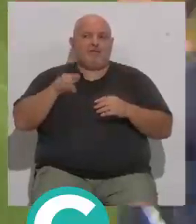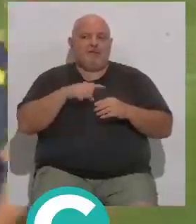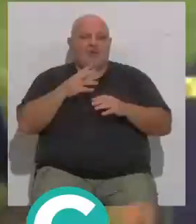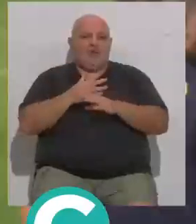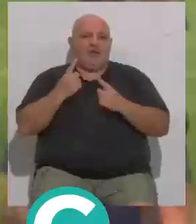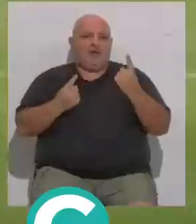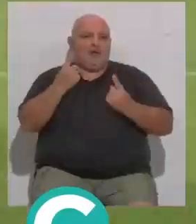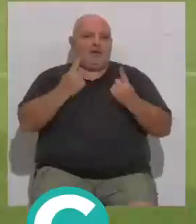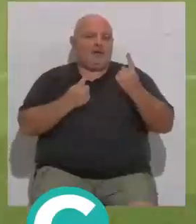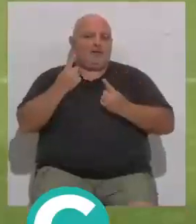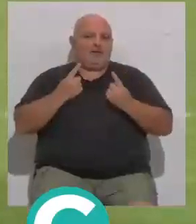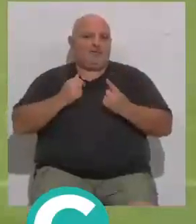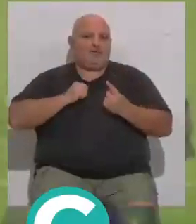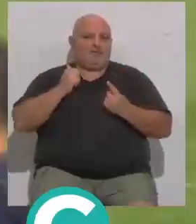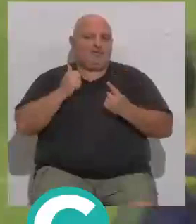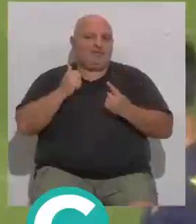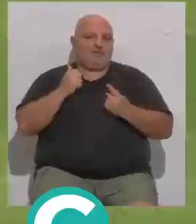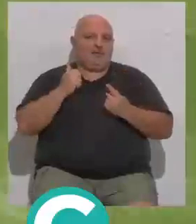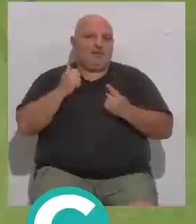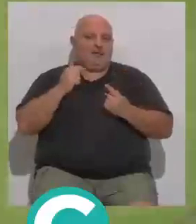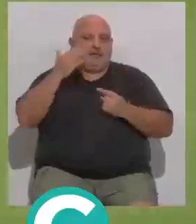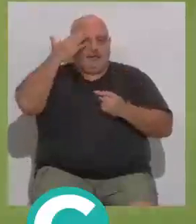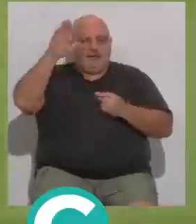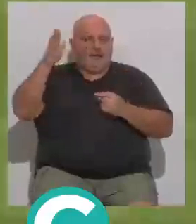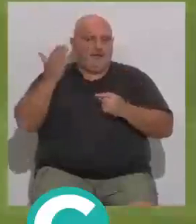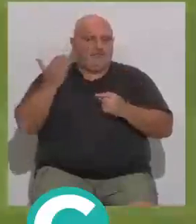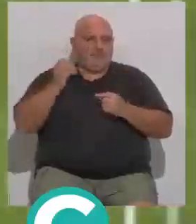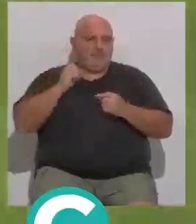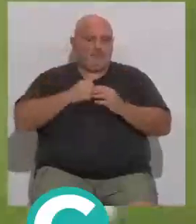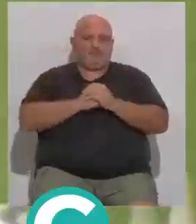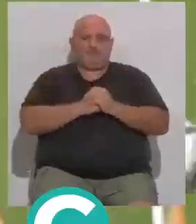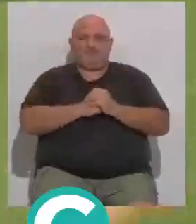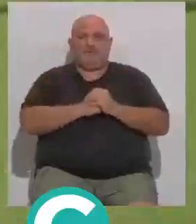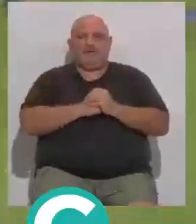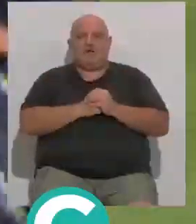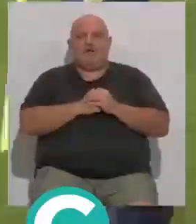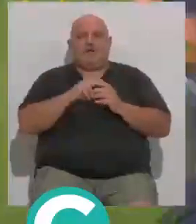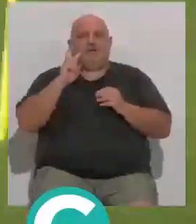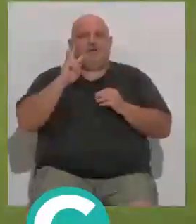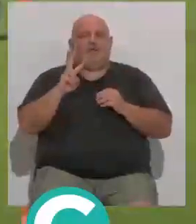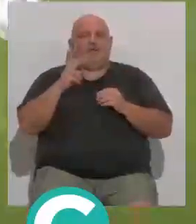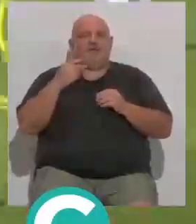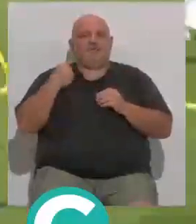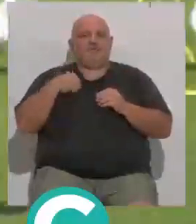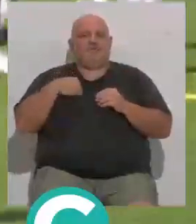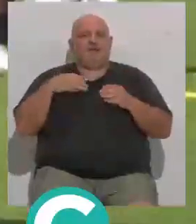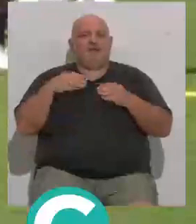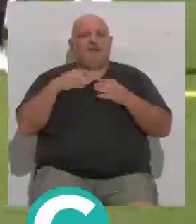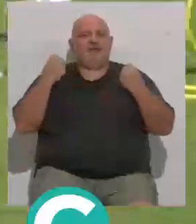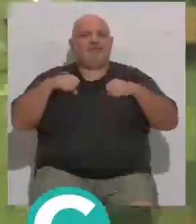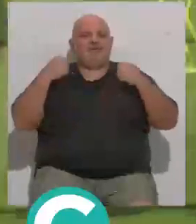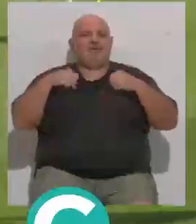los jugadores que actúen también en Qatar representando a sus clubes. Y lo importante es ver cómo están entrenando,